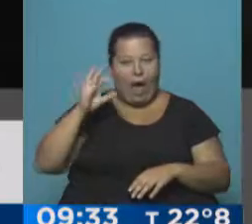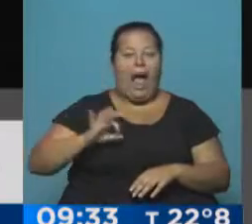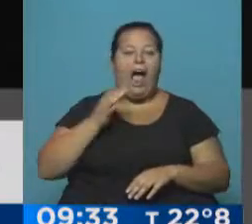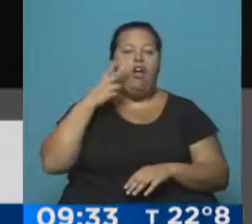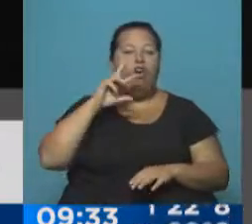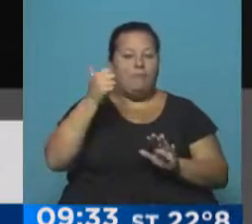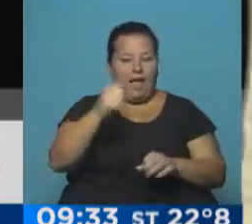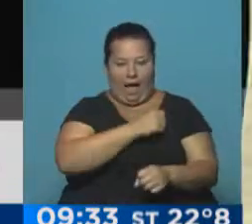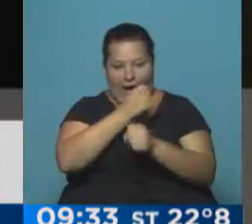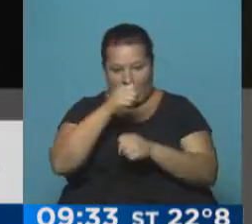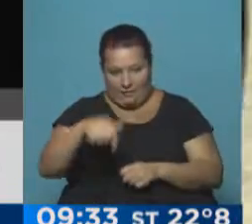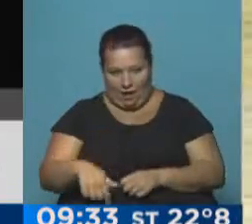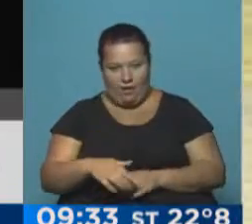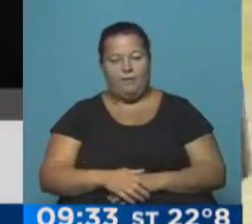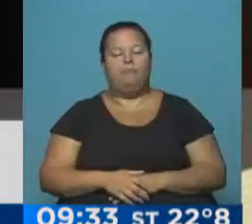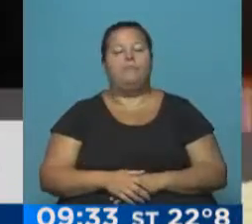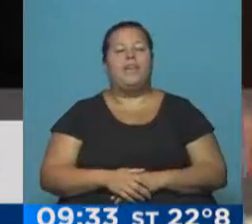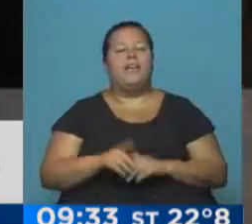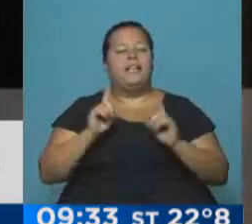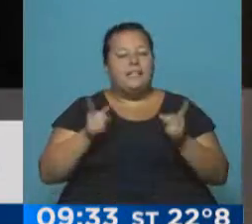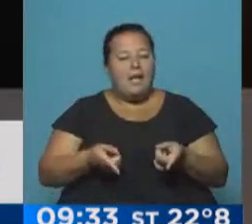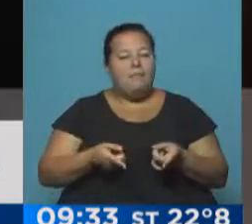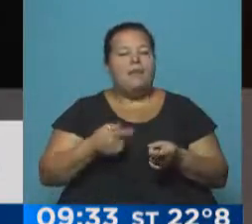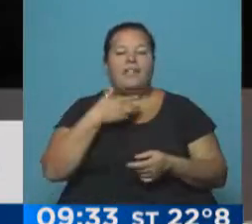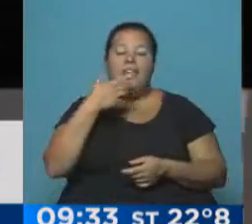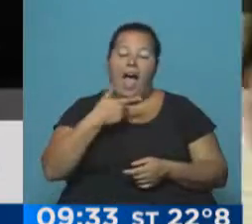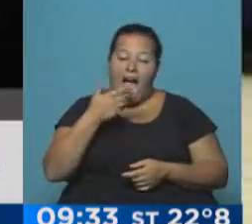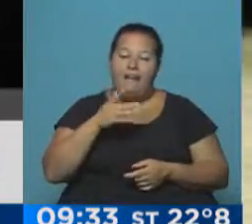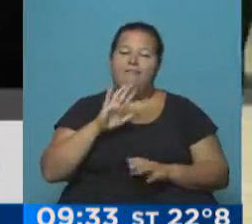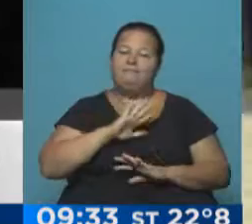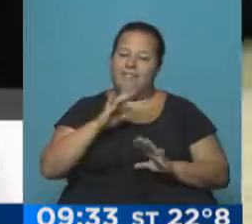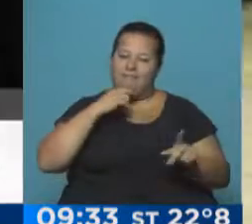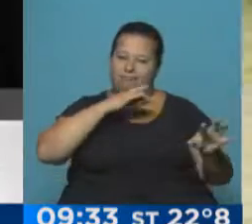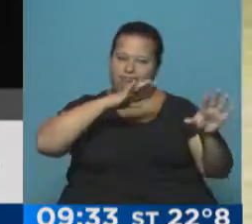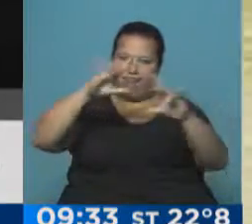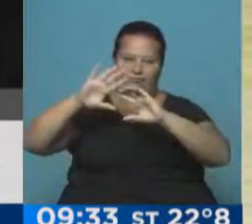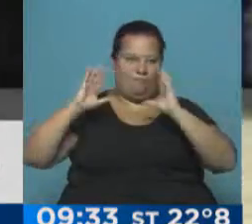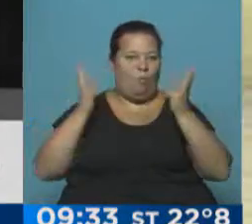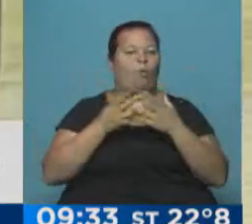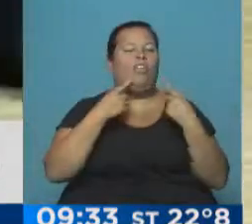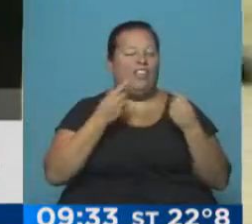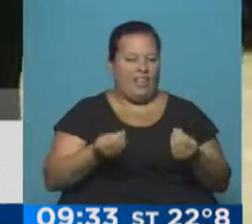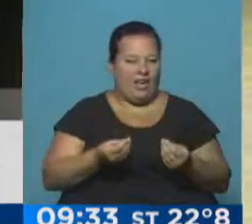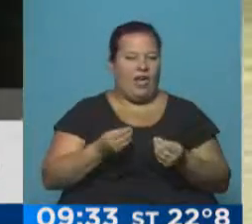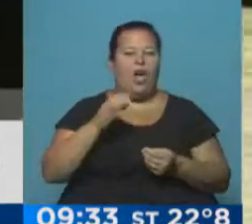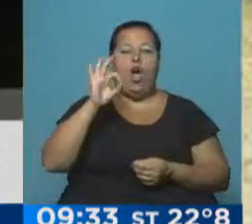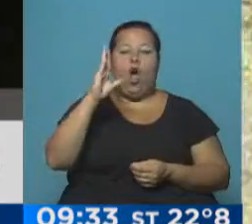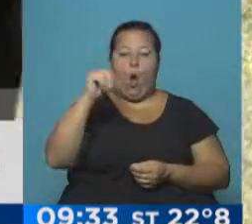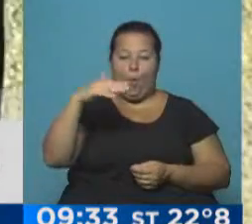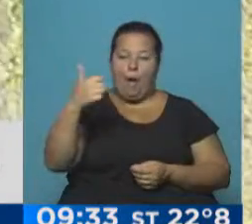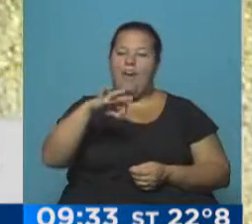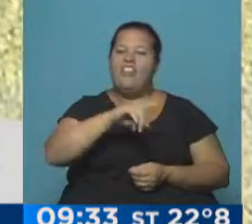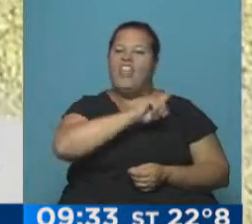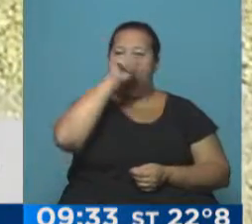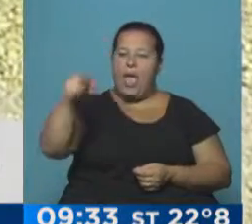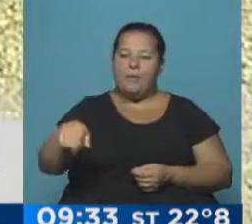2006 y una frase que ya tiene repercusiones internacionales barack obama debe ir